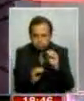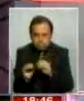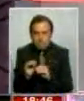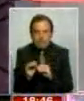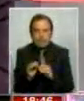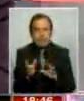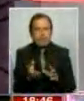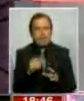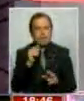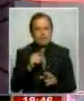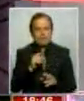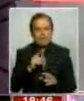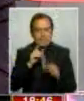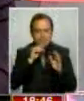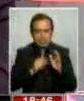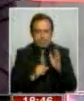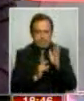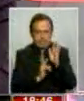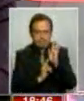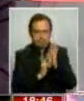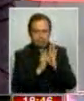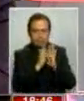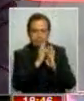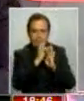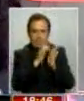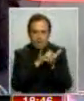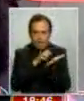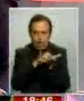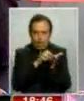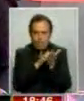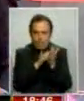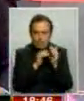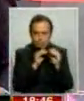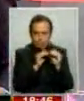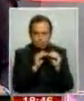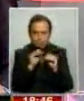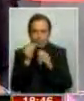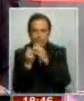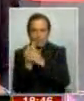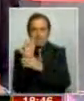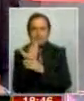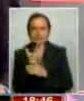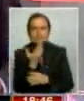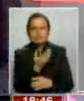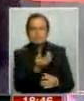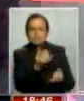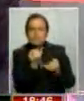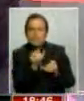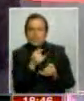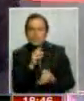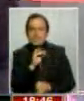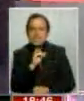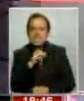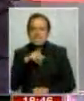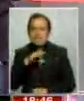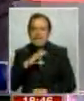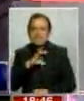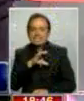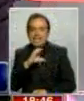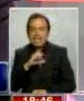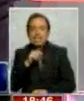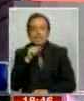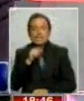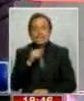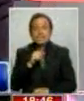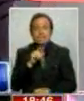tener, digamos, un nuevo rango de crecimiento de Chile. Ahora, en todo caso, Matilde, ¿qué ha ocurrido con el último IMASEC? Tú lo conoces, digamos, el último IMASEC de febrero